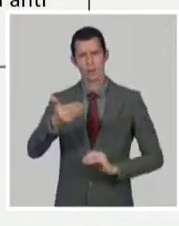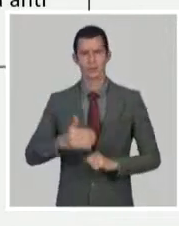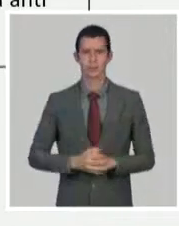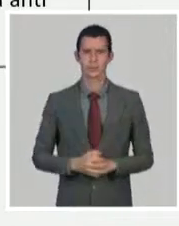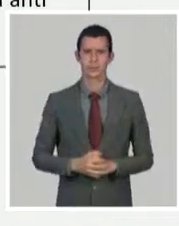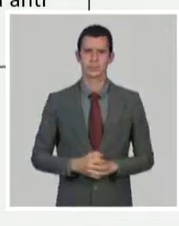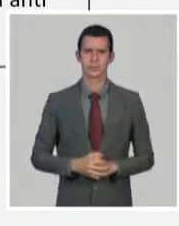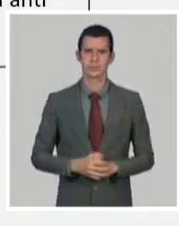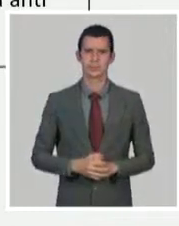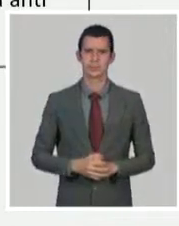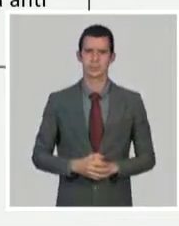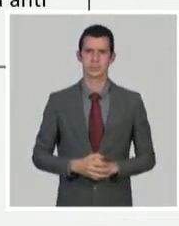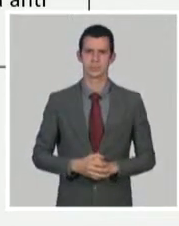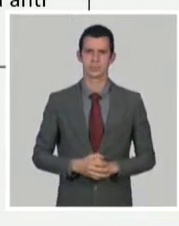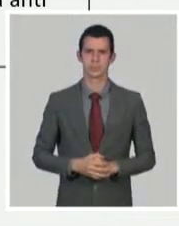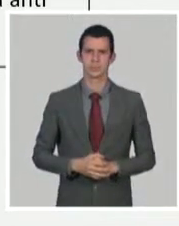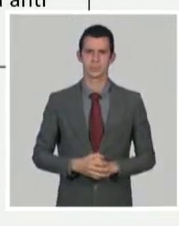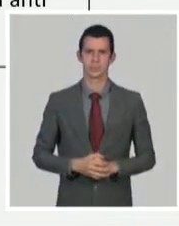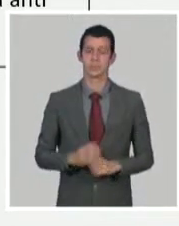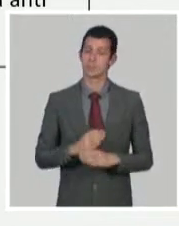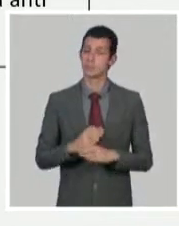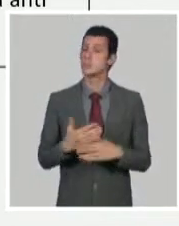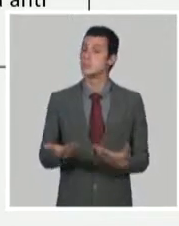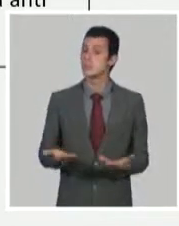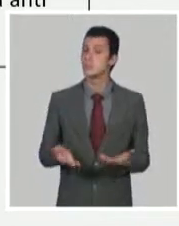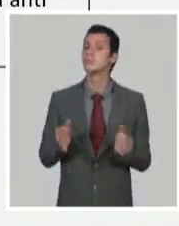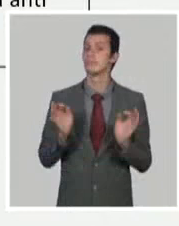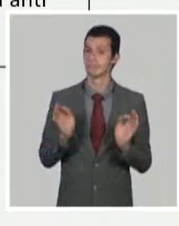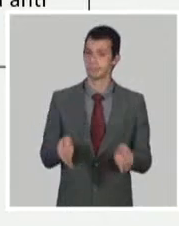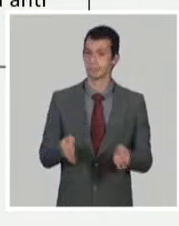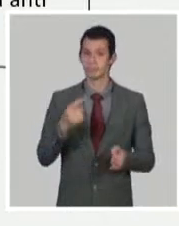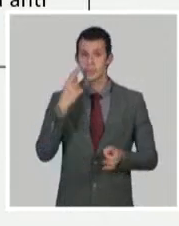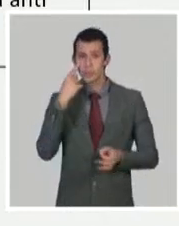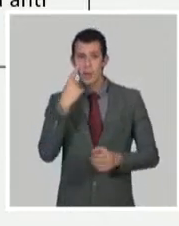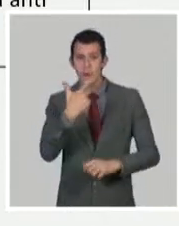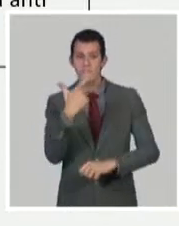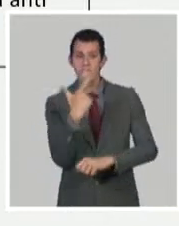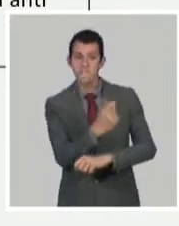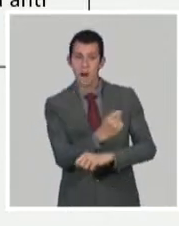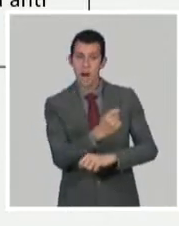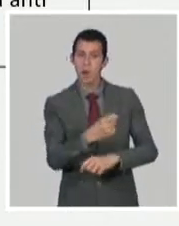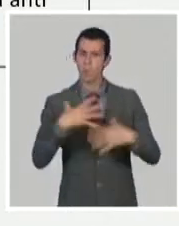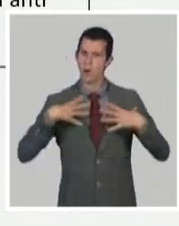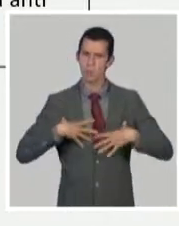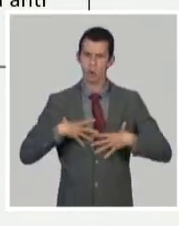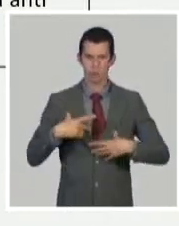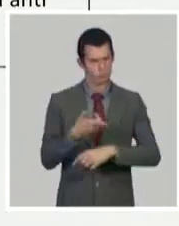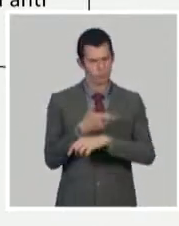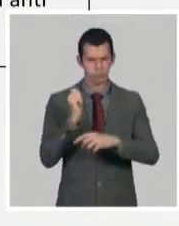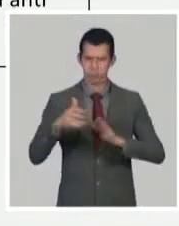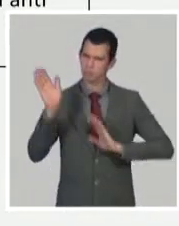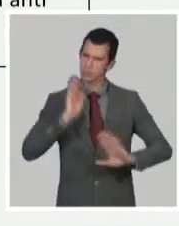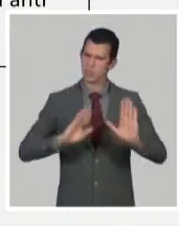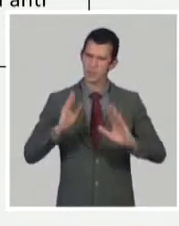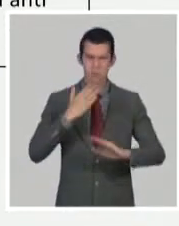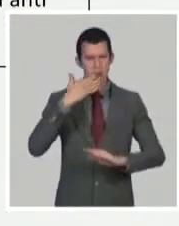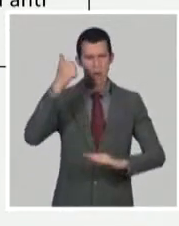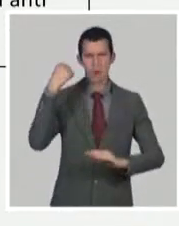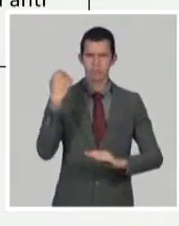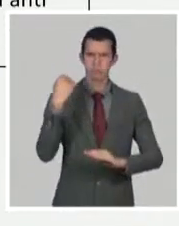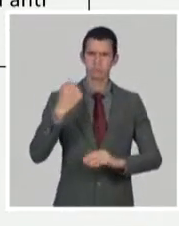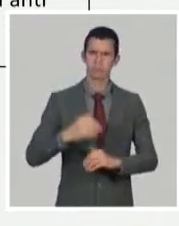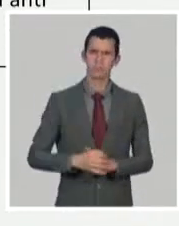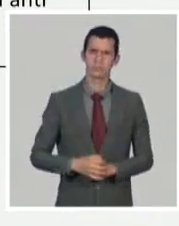tiempo prevacunación. O sea que además era una respuesta que podemos considerar intensa, elevada.